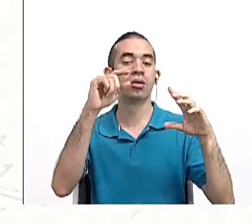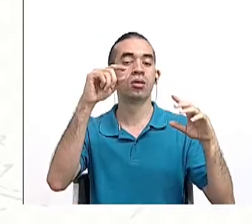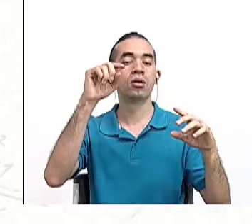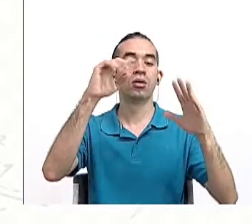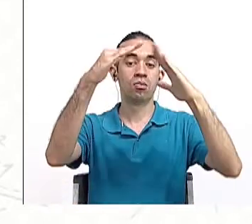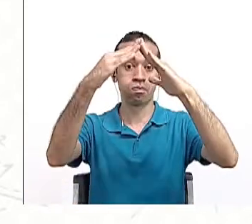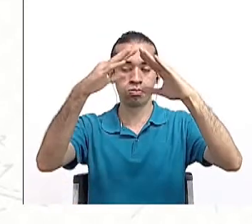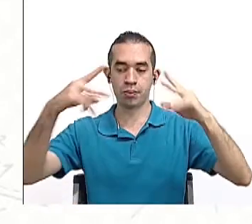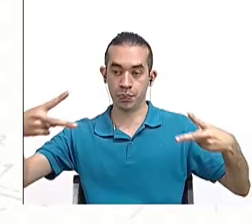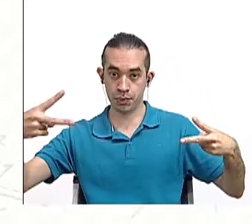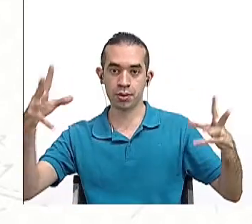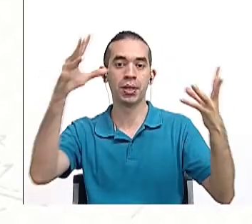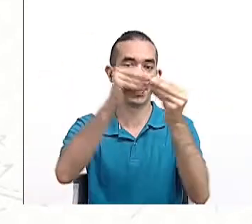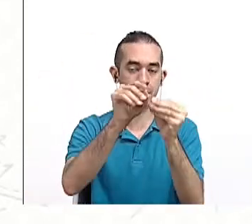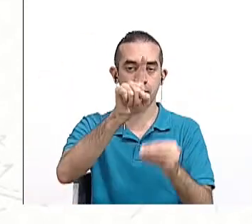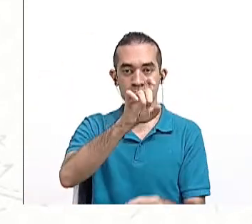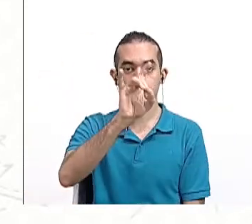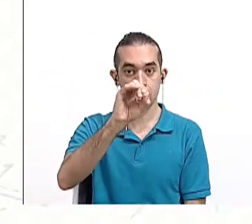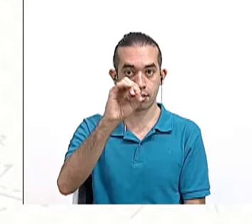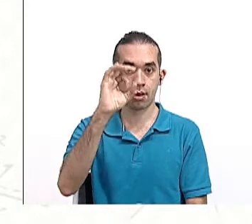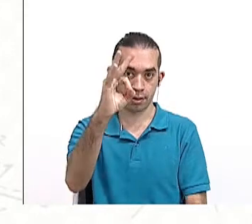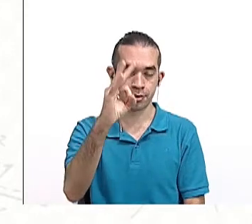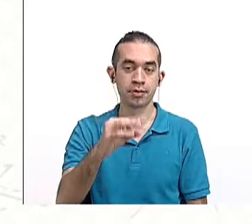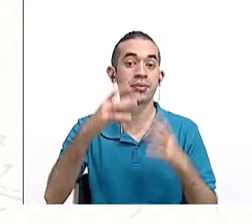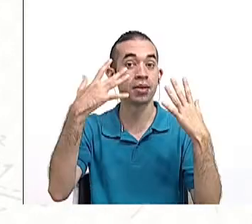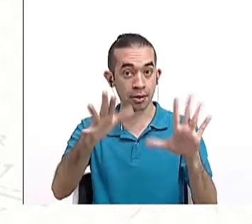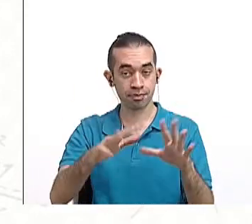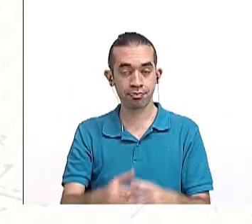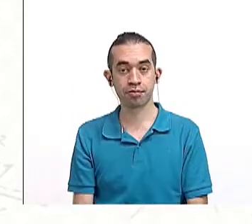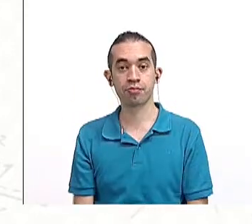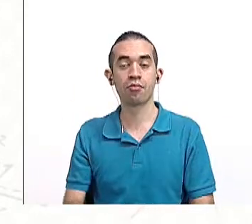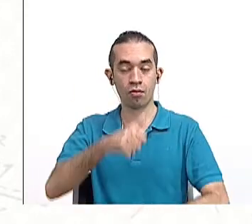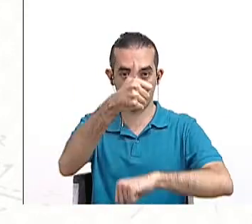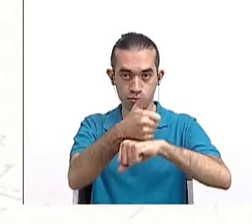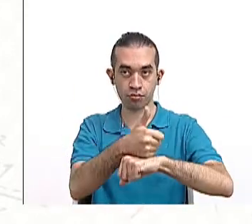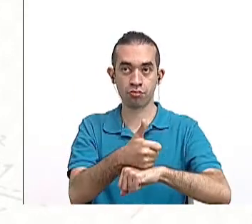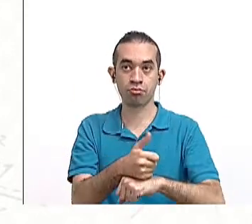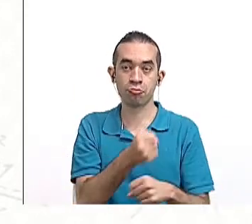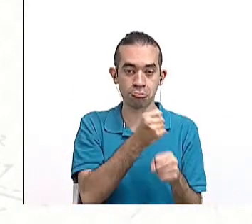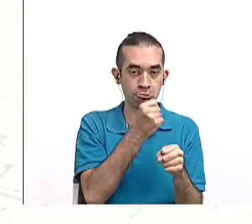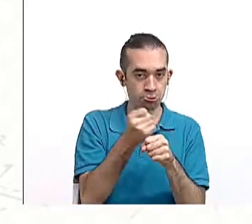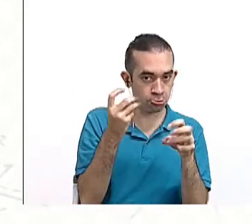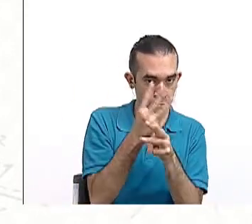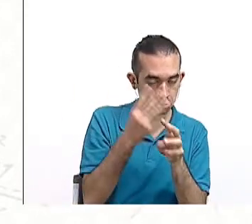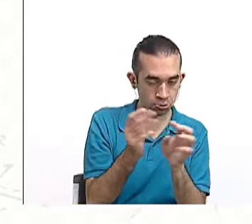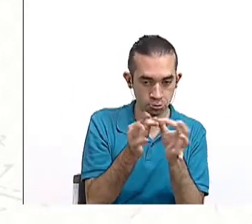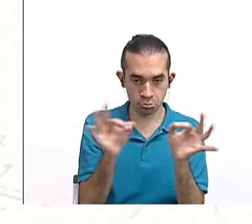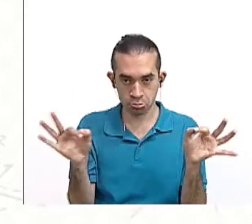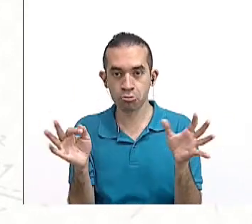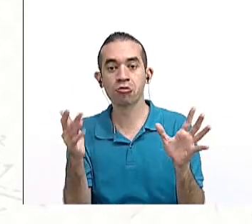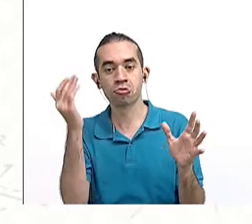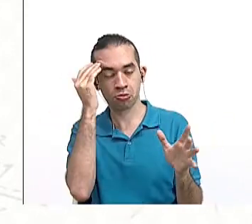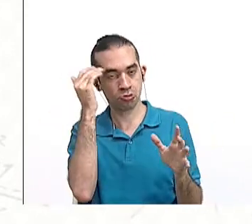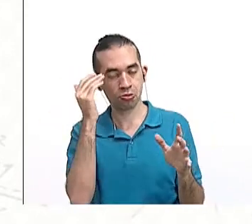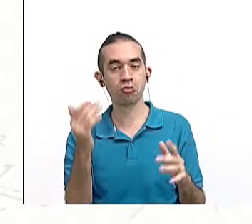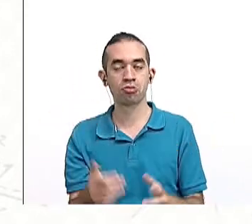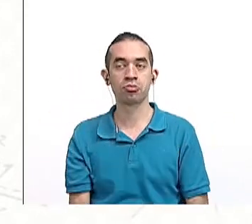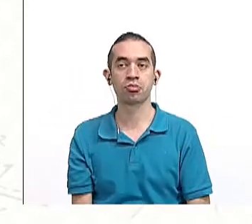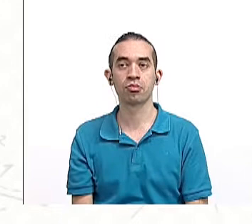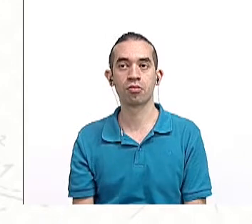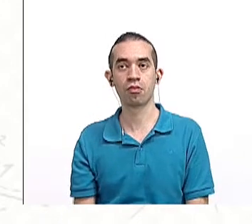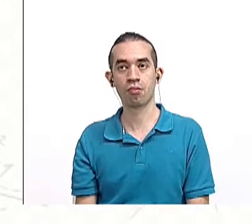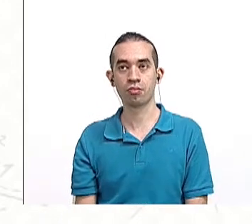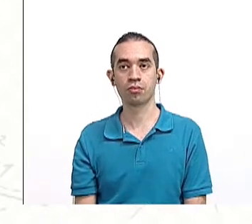180 entonces ya tenemos aquí establecida la operación su mamá lo que ya sabemos de acuerdo entonces